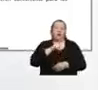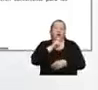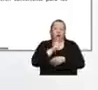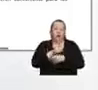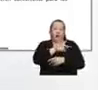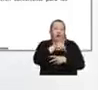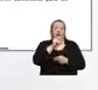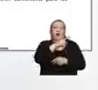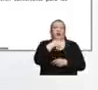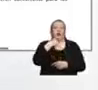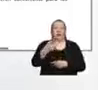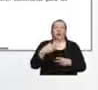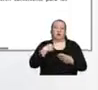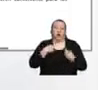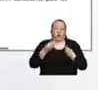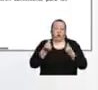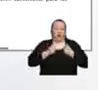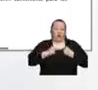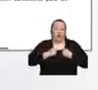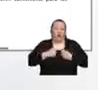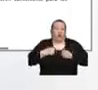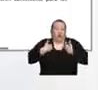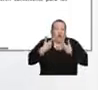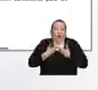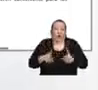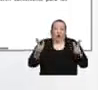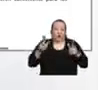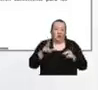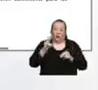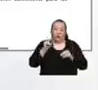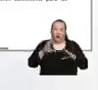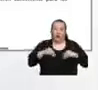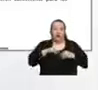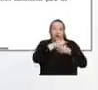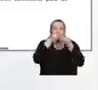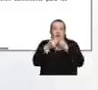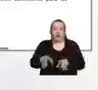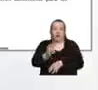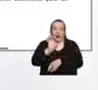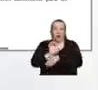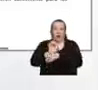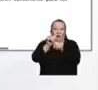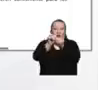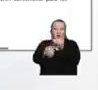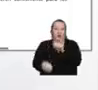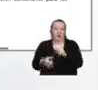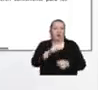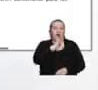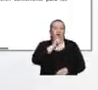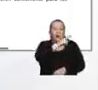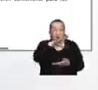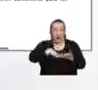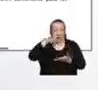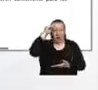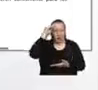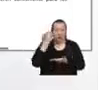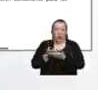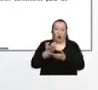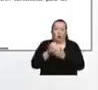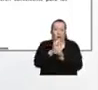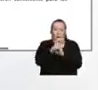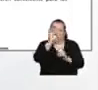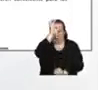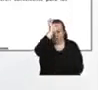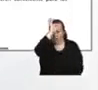que me da la gana y no perjudica a nadie es claro que están perjudicando al país en no entender nada de economía decir lo contrario no entender de desarrollo y no